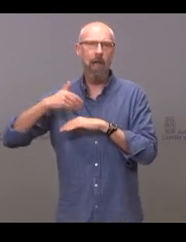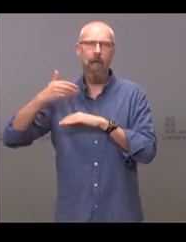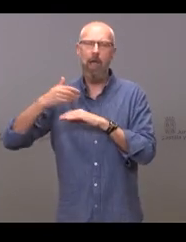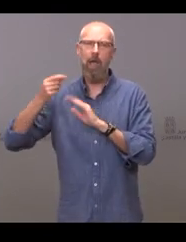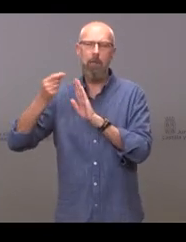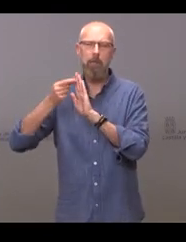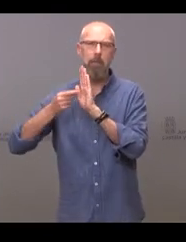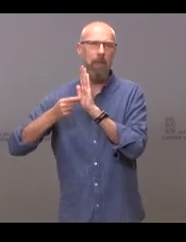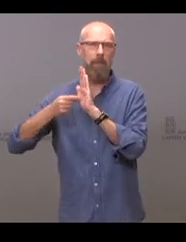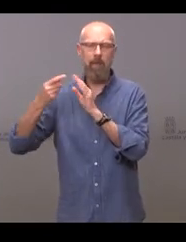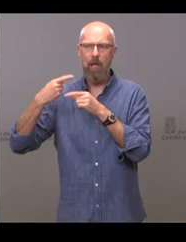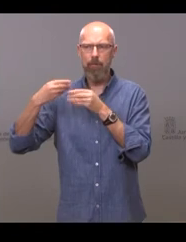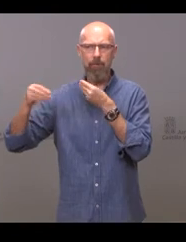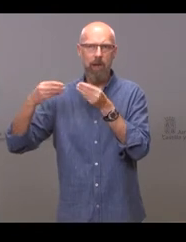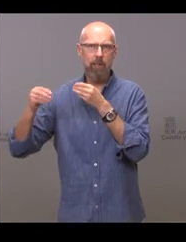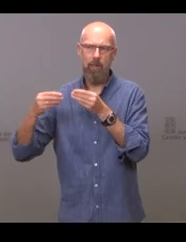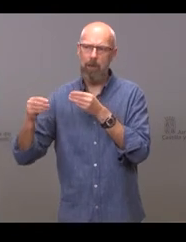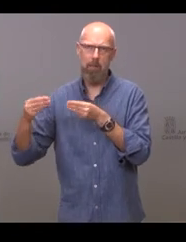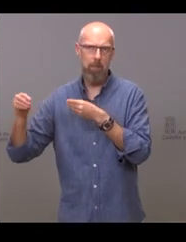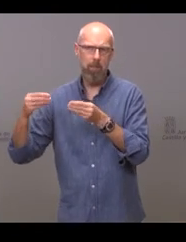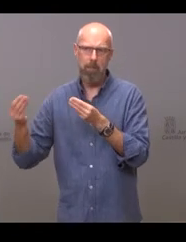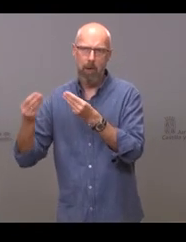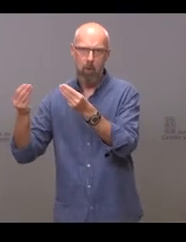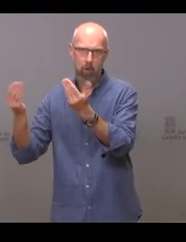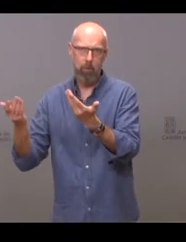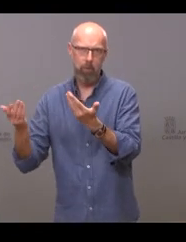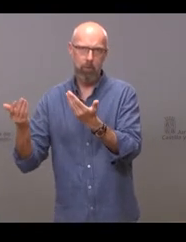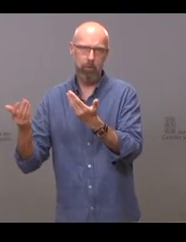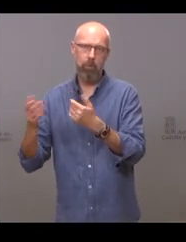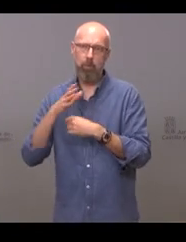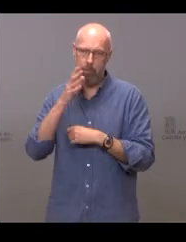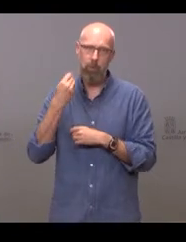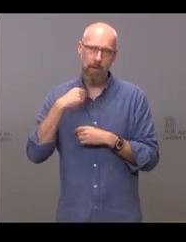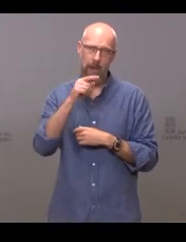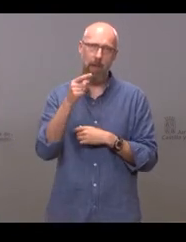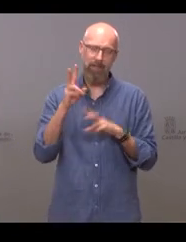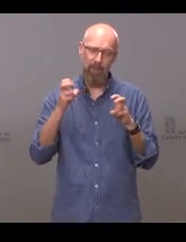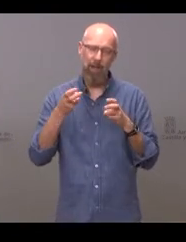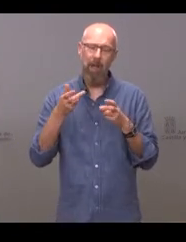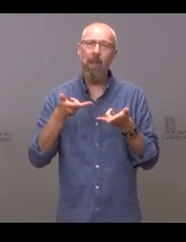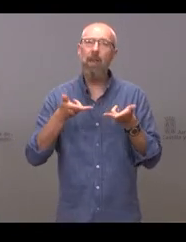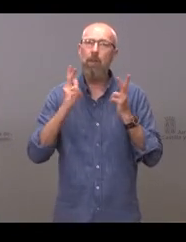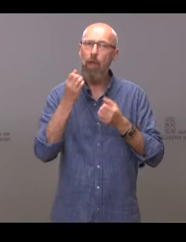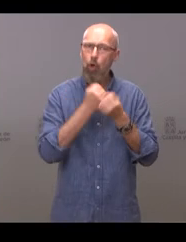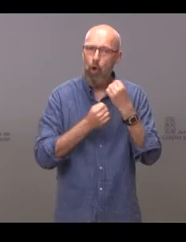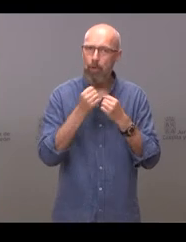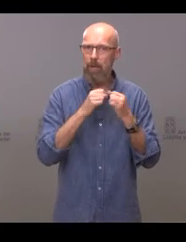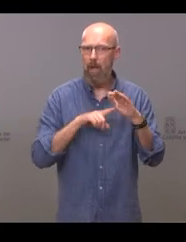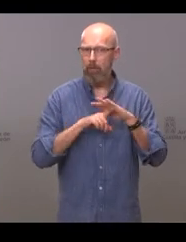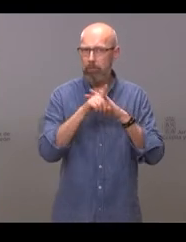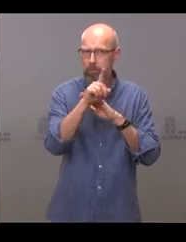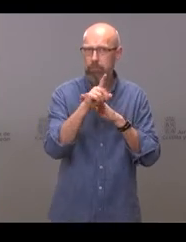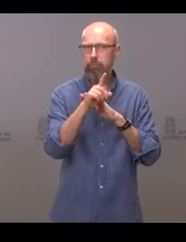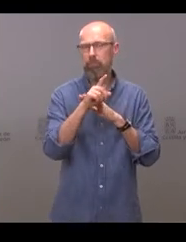generando esa liberalización económica y un efecto de crecimiento en el